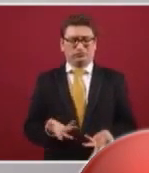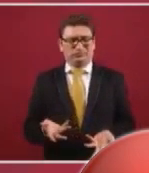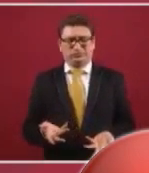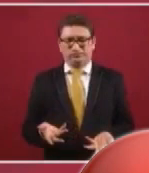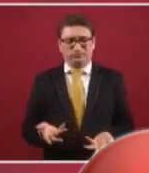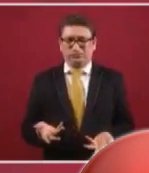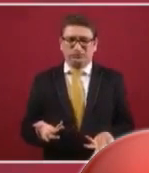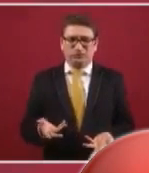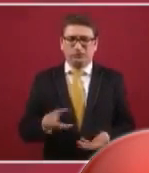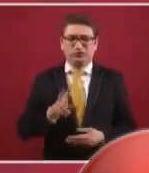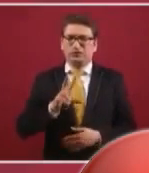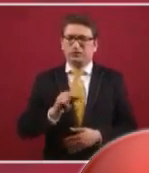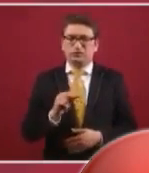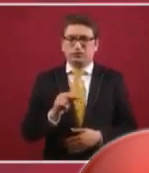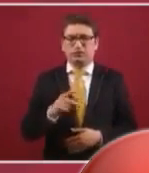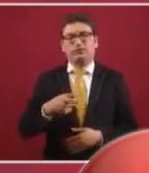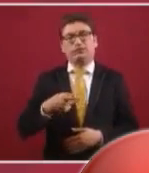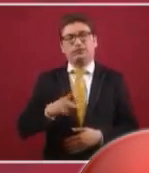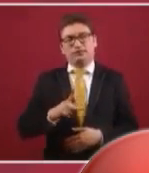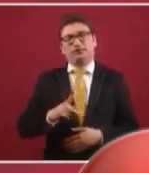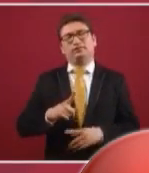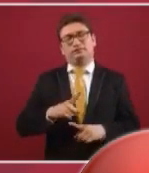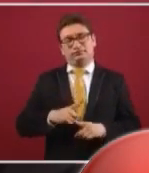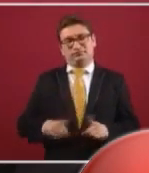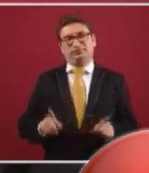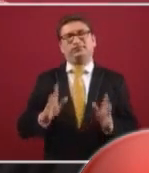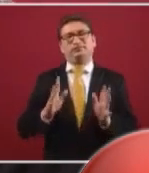Entonces, afortunadamente, ya ayer